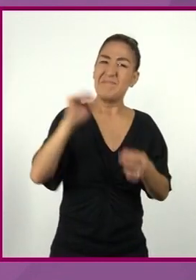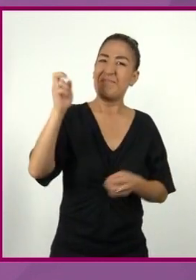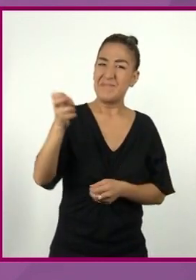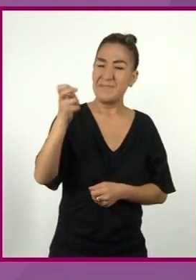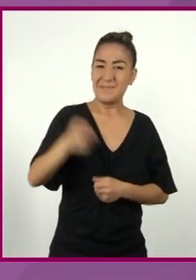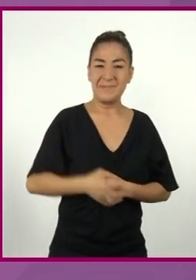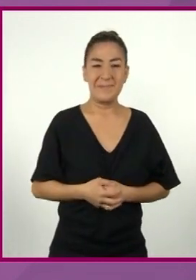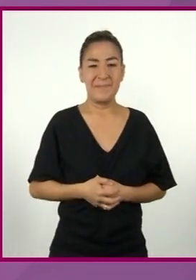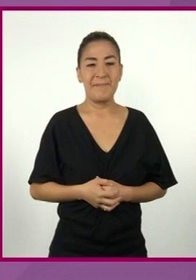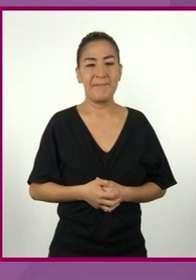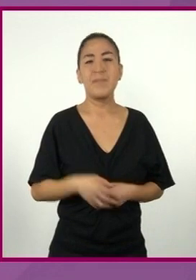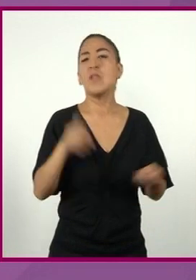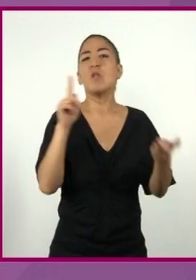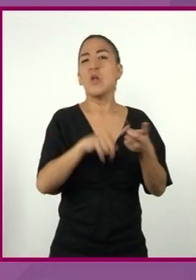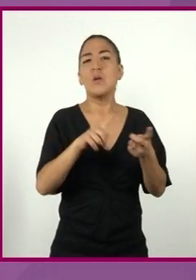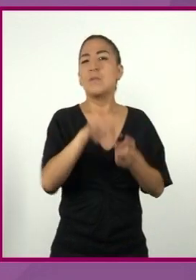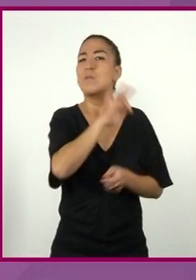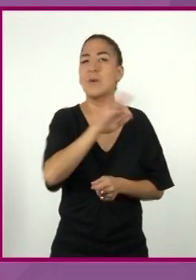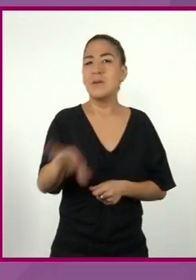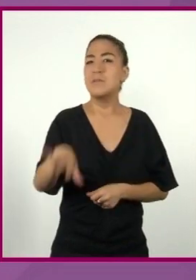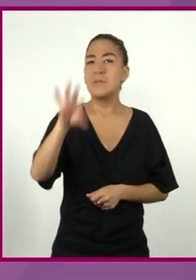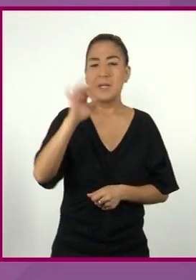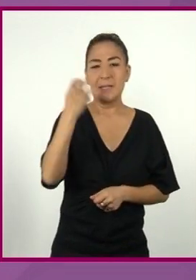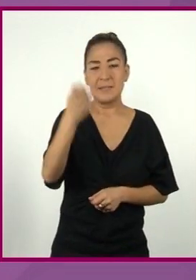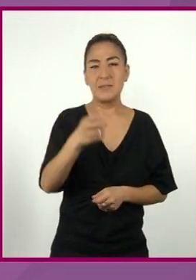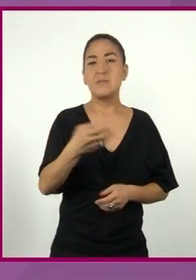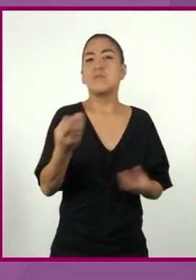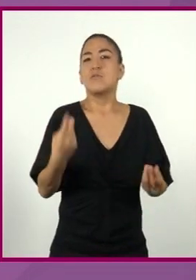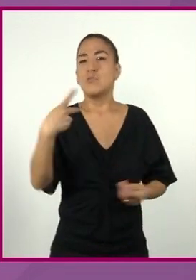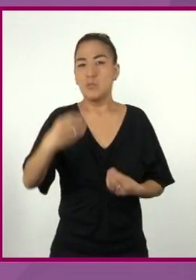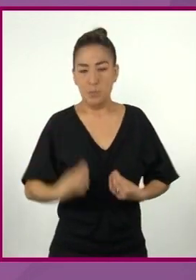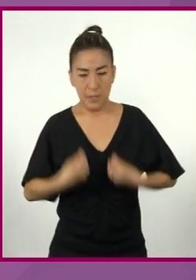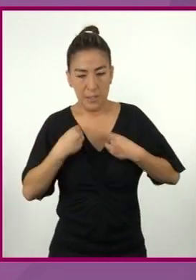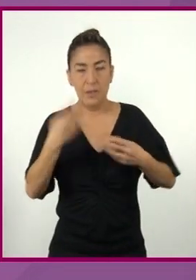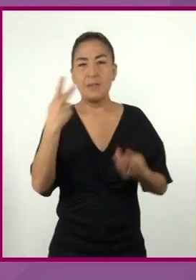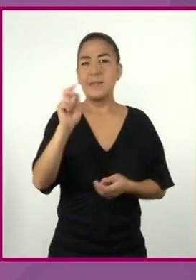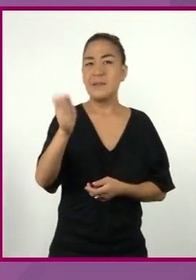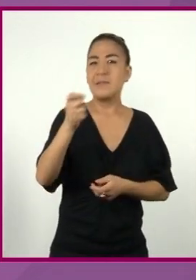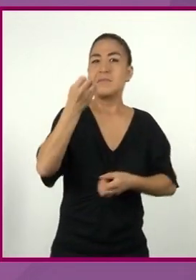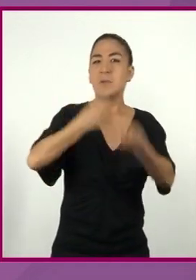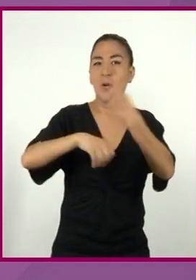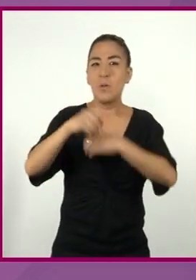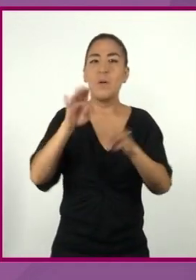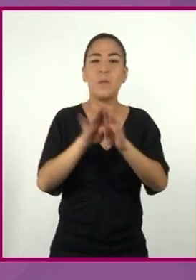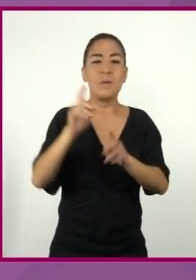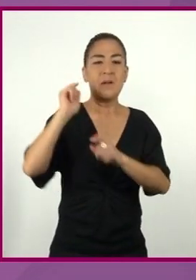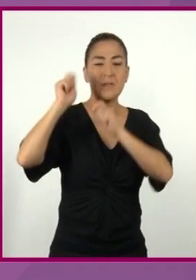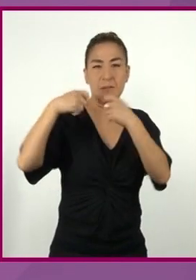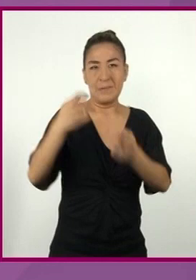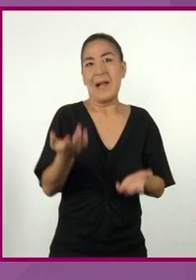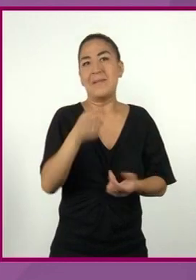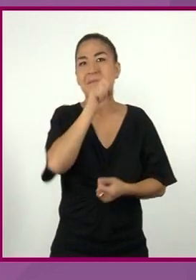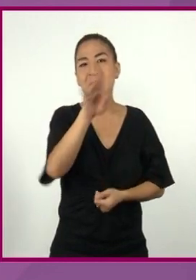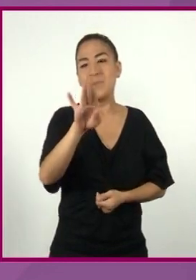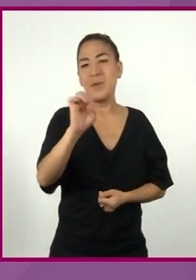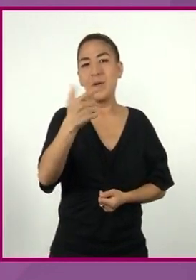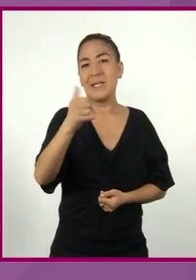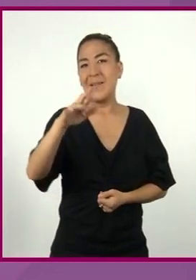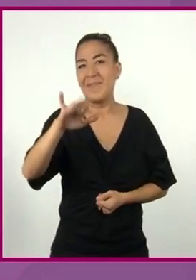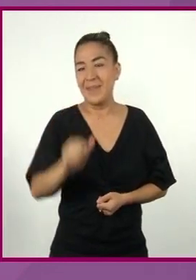¿Y dónde podemos encontrar la vida y obra de personajes célebres? en las biografías.